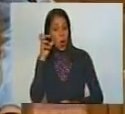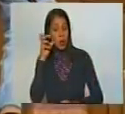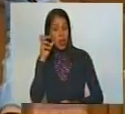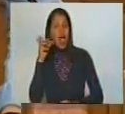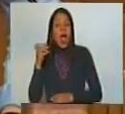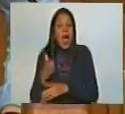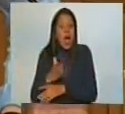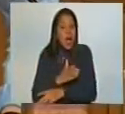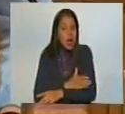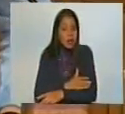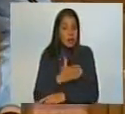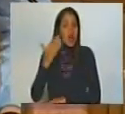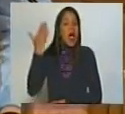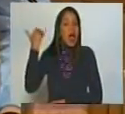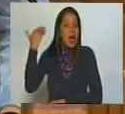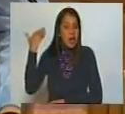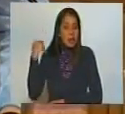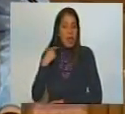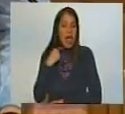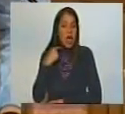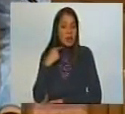Antes, cuando los gobiernos